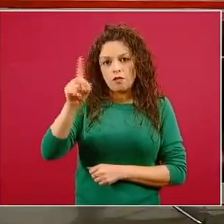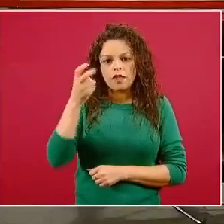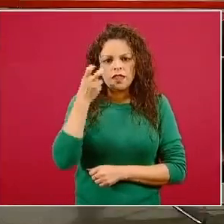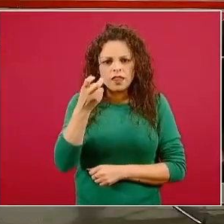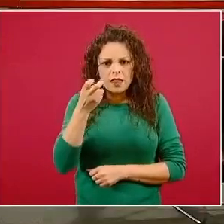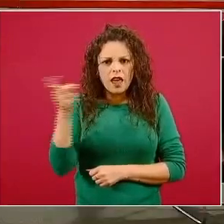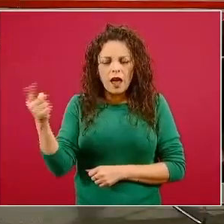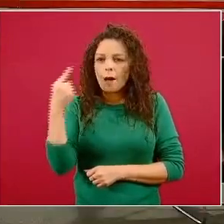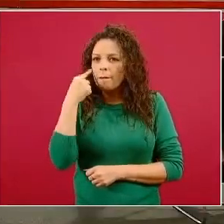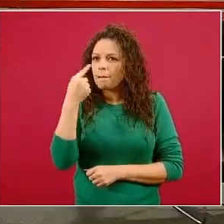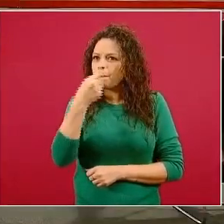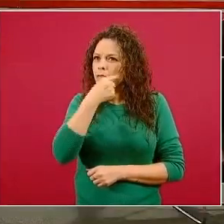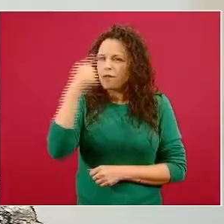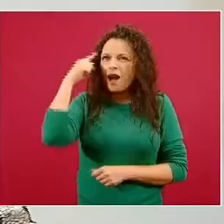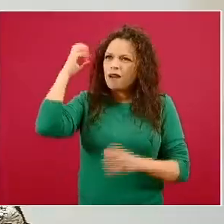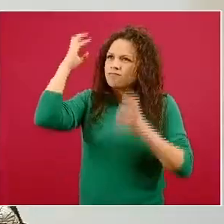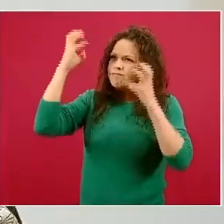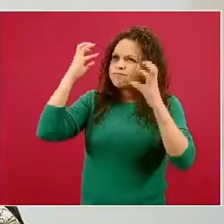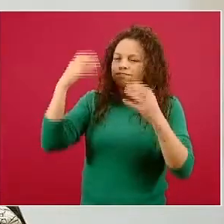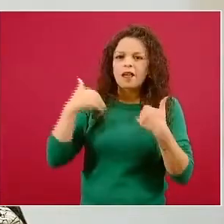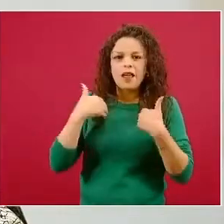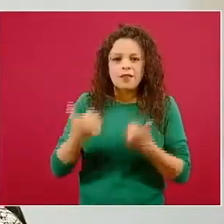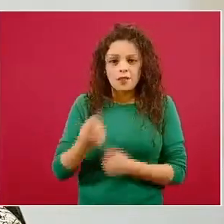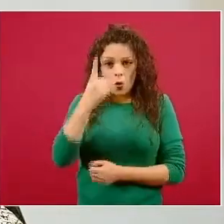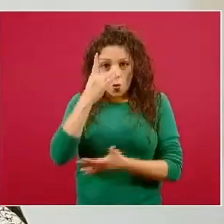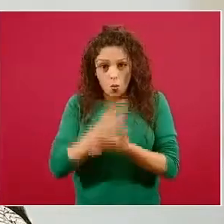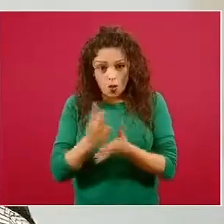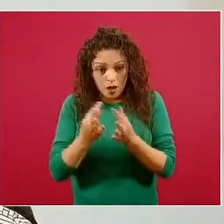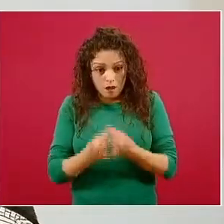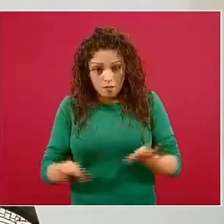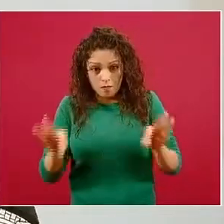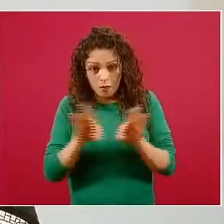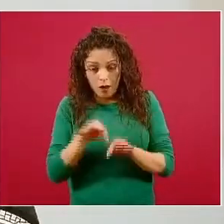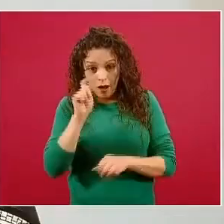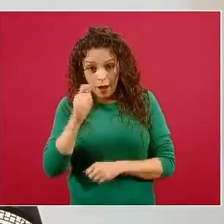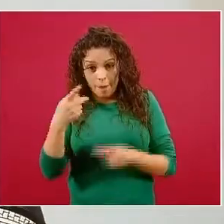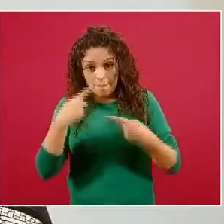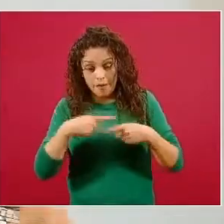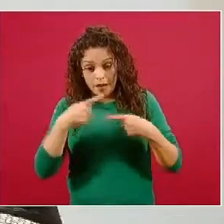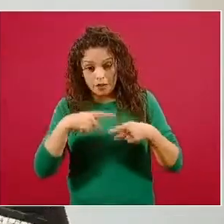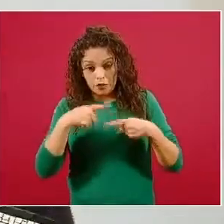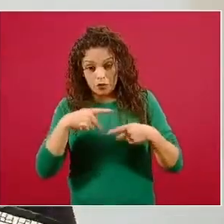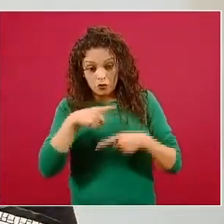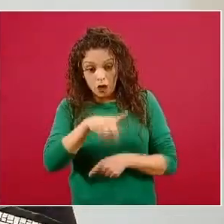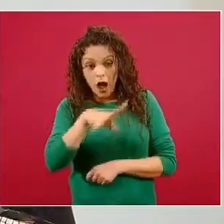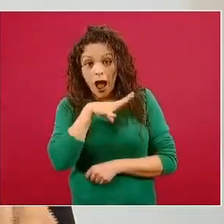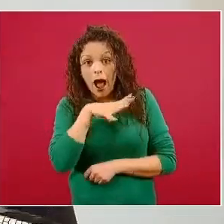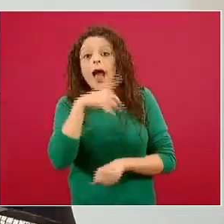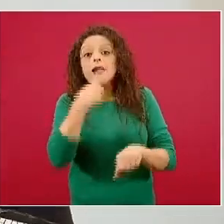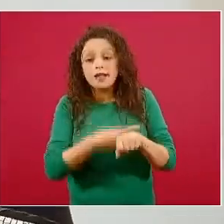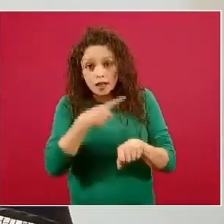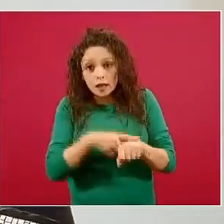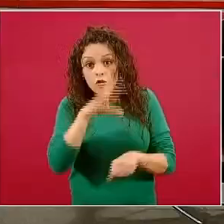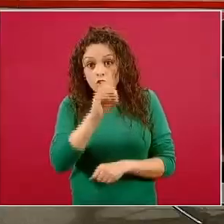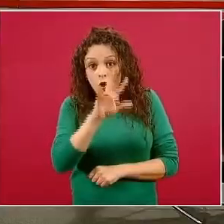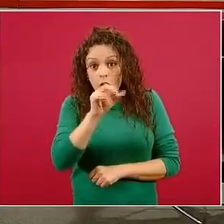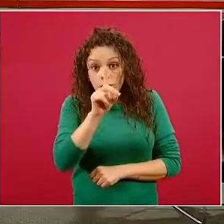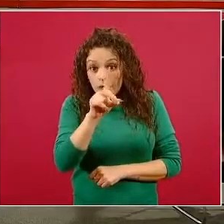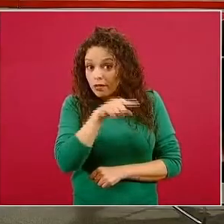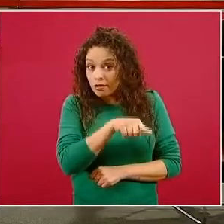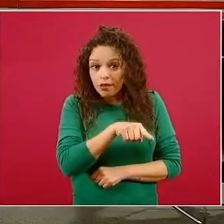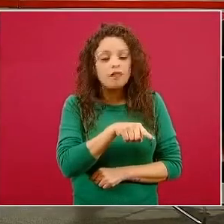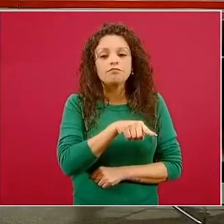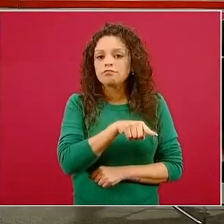al final no es importante solamente las personas que tienen COVID, son tan importantes como